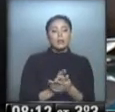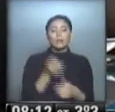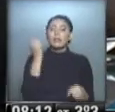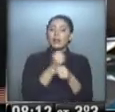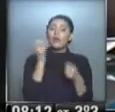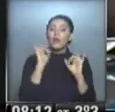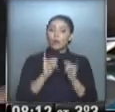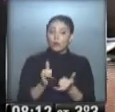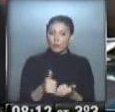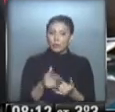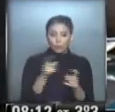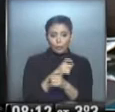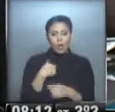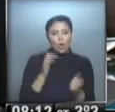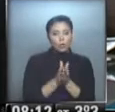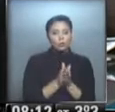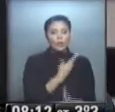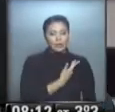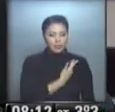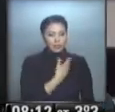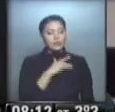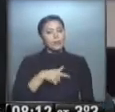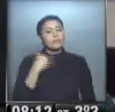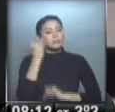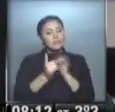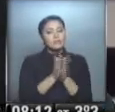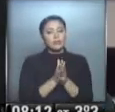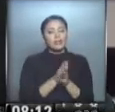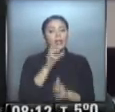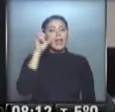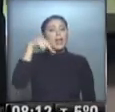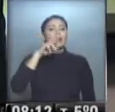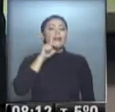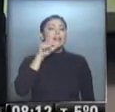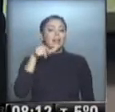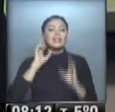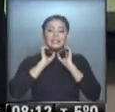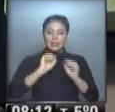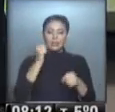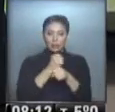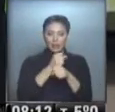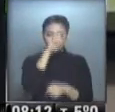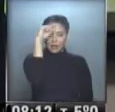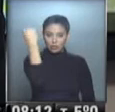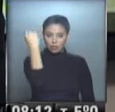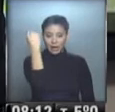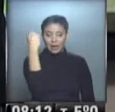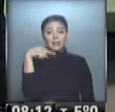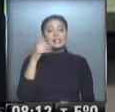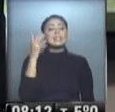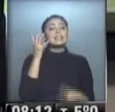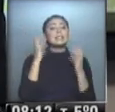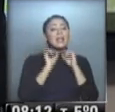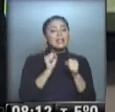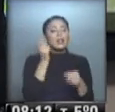empleo juvenil. Es un problema, estamos acá con Fernando Fracchelli y vamos a estar hablando con Enrique Deive, que es el secretario de Trabajo de la Nación, secretario de